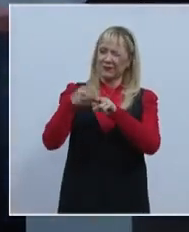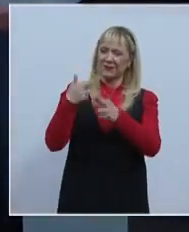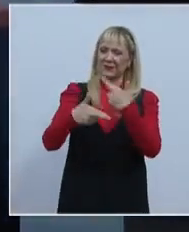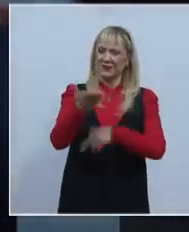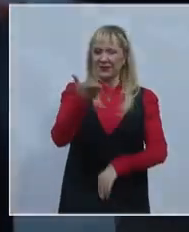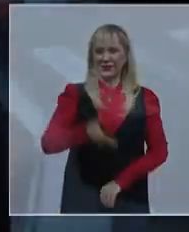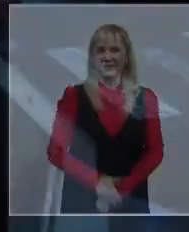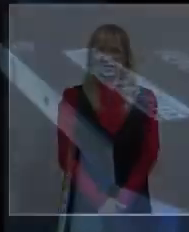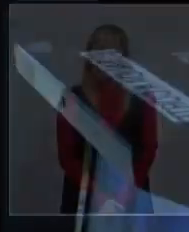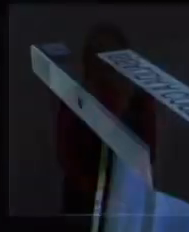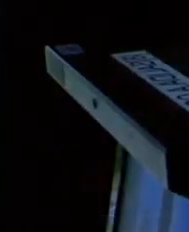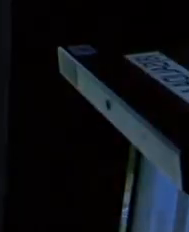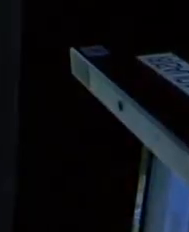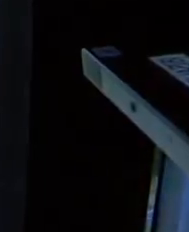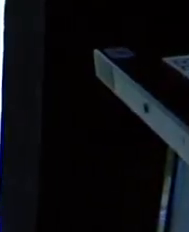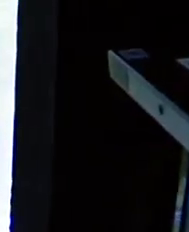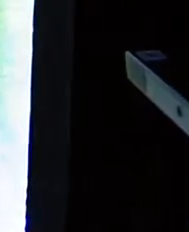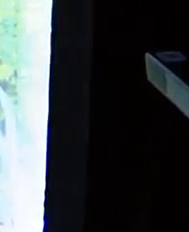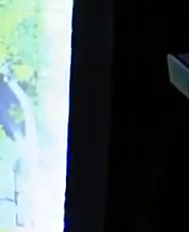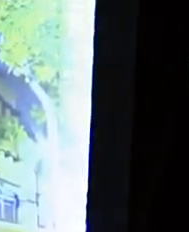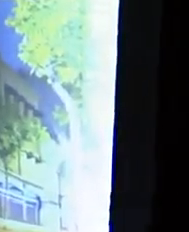volvemos.